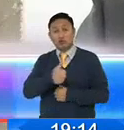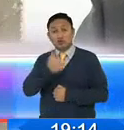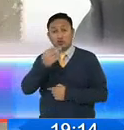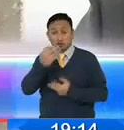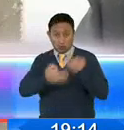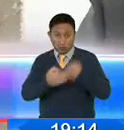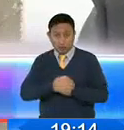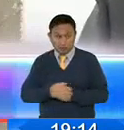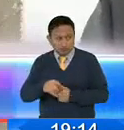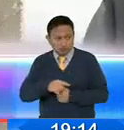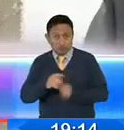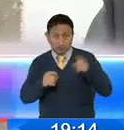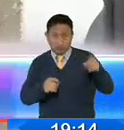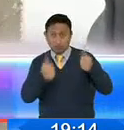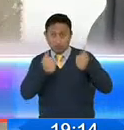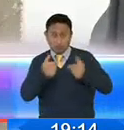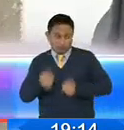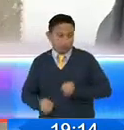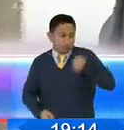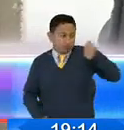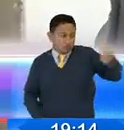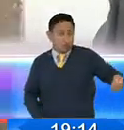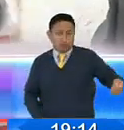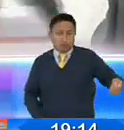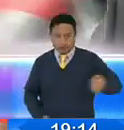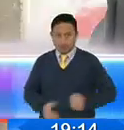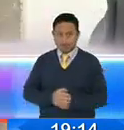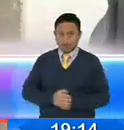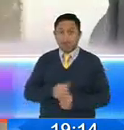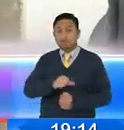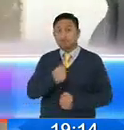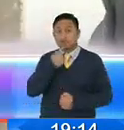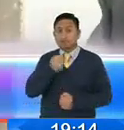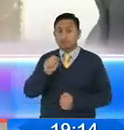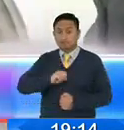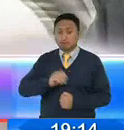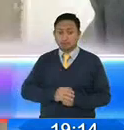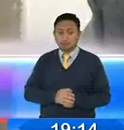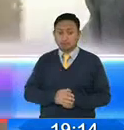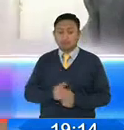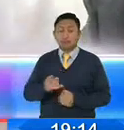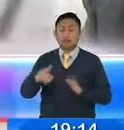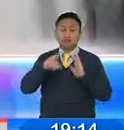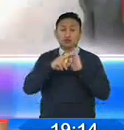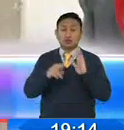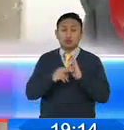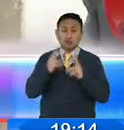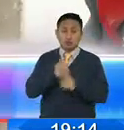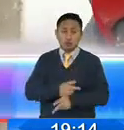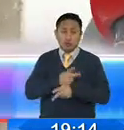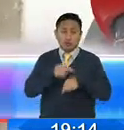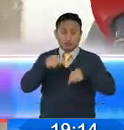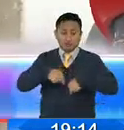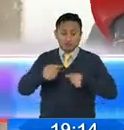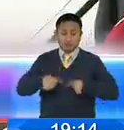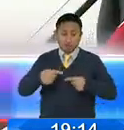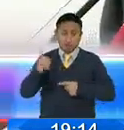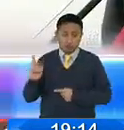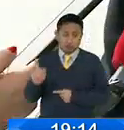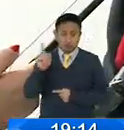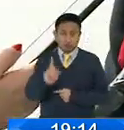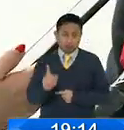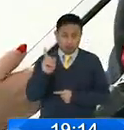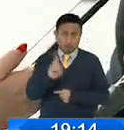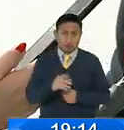decide que es el juez competente, y por otra parte ha declarado que se mantienen vigentes las medidas cautelares de presentación periódica.